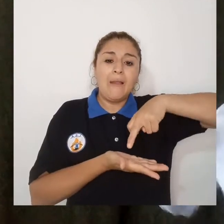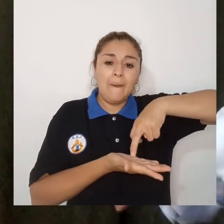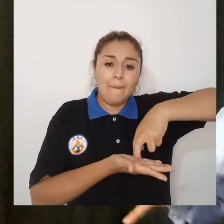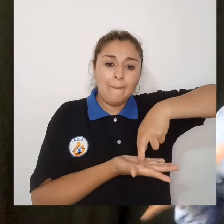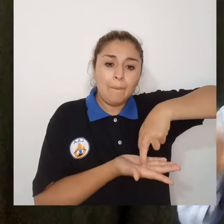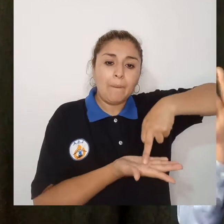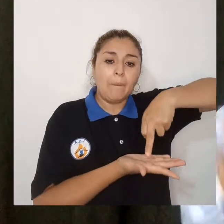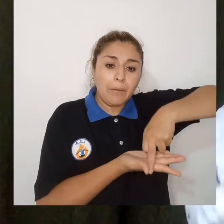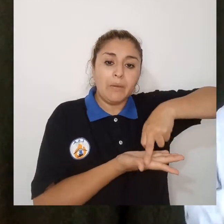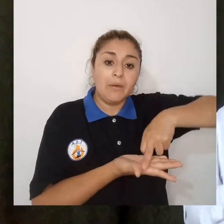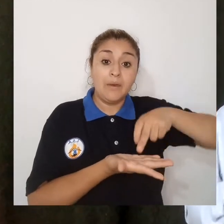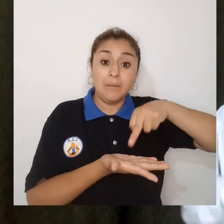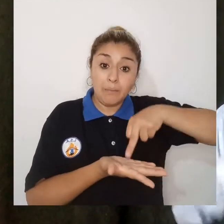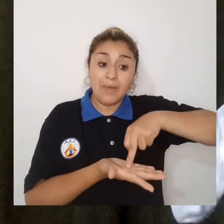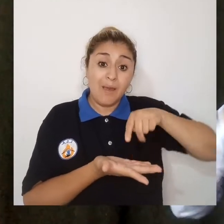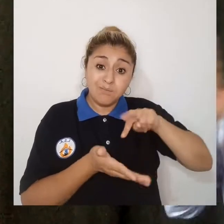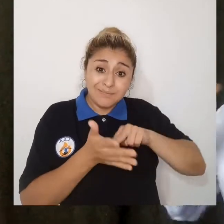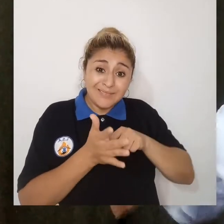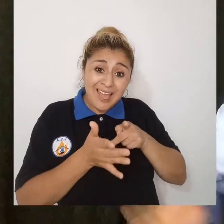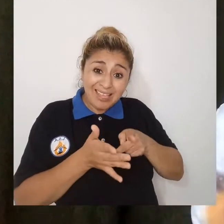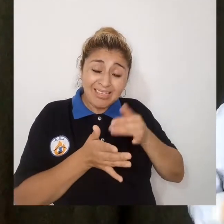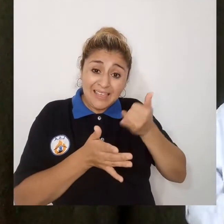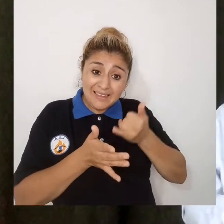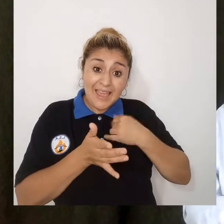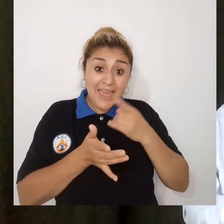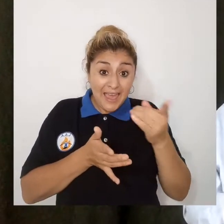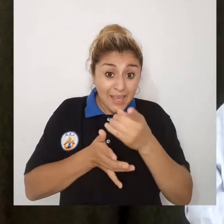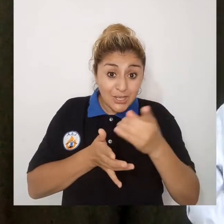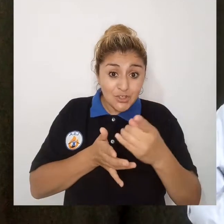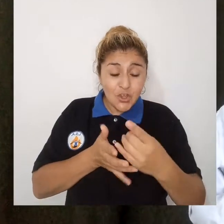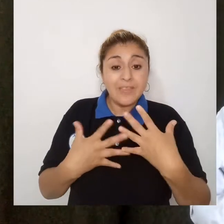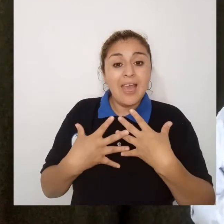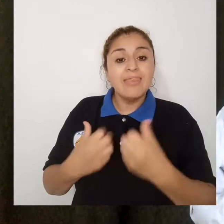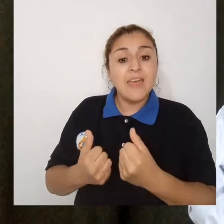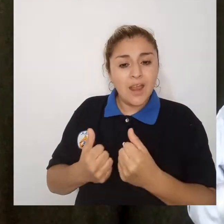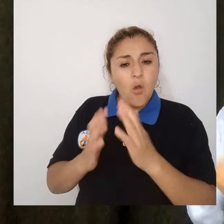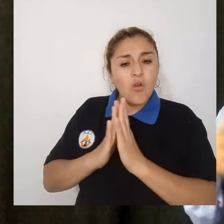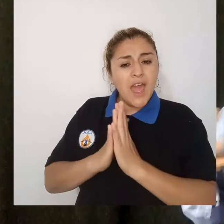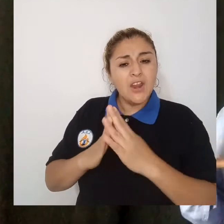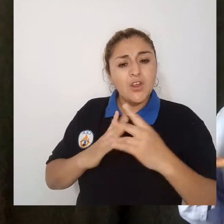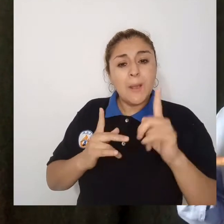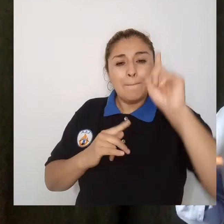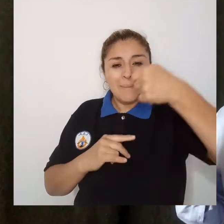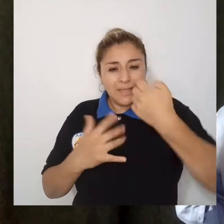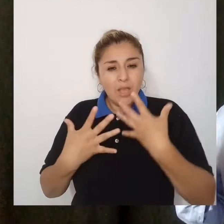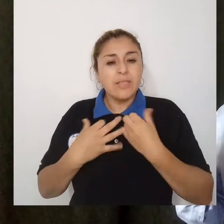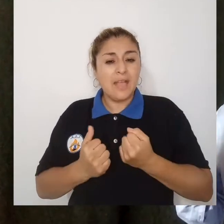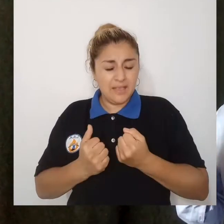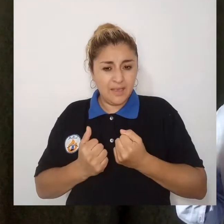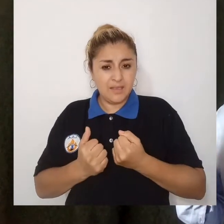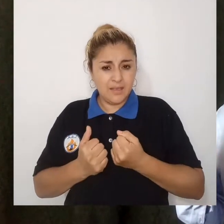muy linda evangelística frente a todas las personas no por eso había un compromiso también